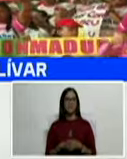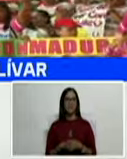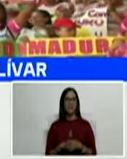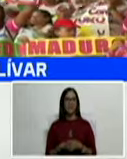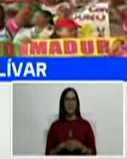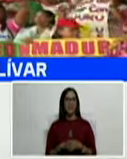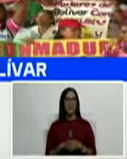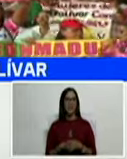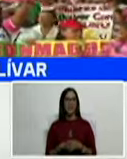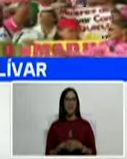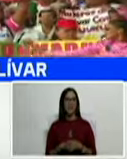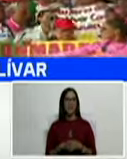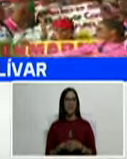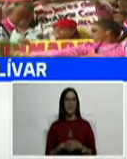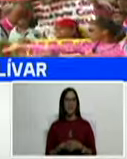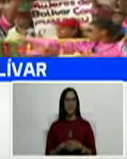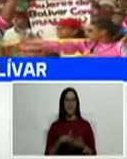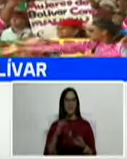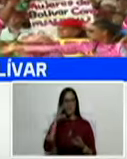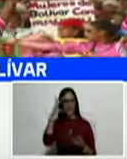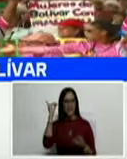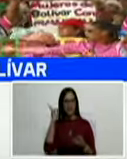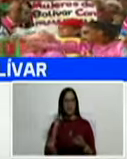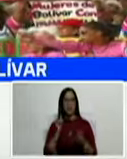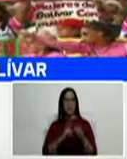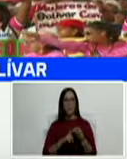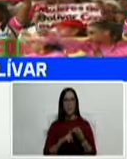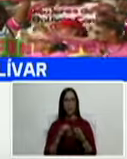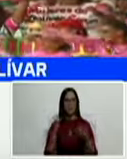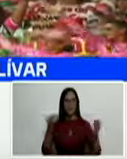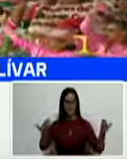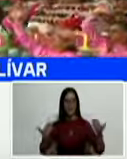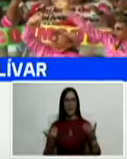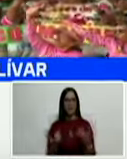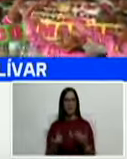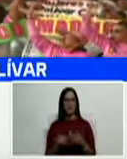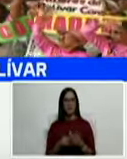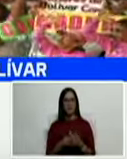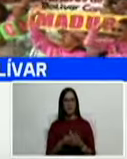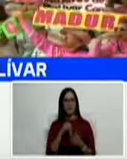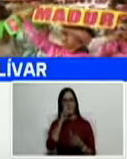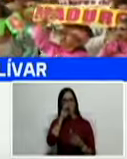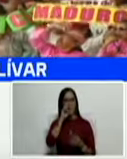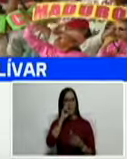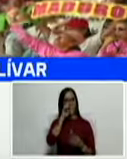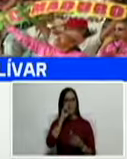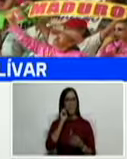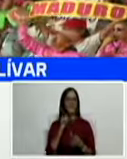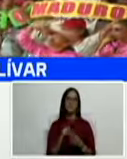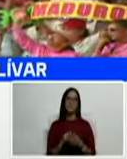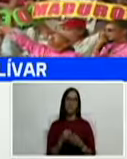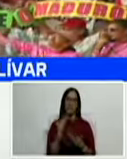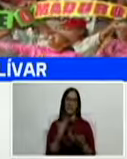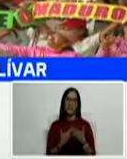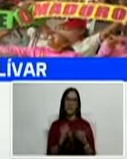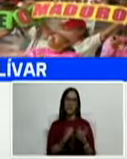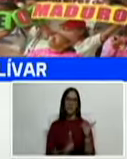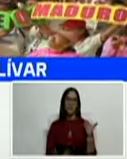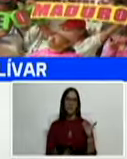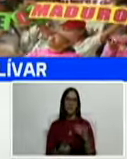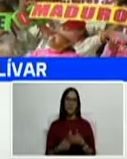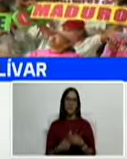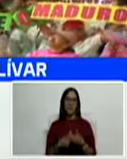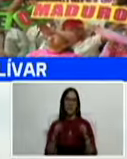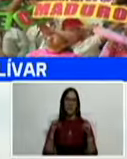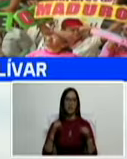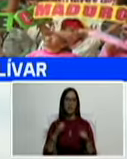para acá, Delcy, Cilia, Deli, Coromoto. Pónganse aquí. Gracias, mi presidente. Esto es lo